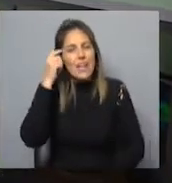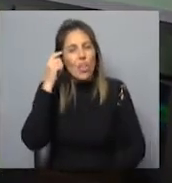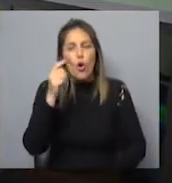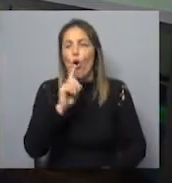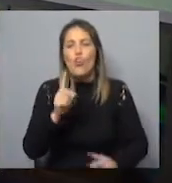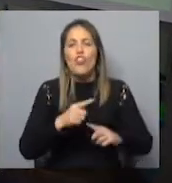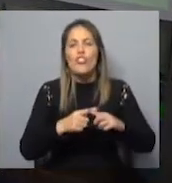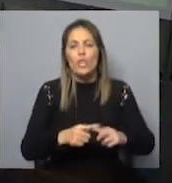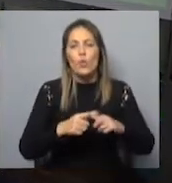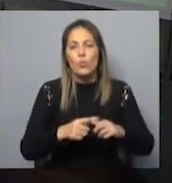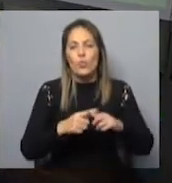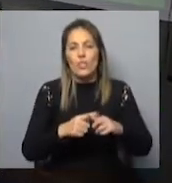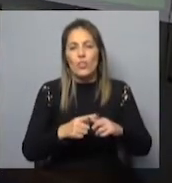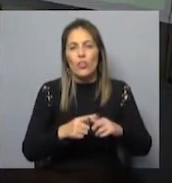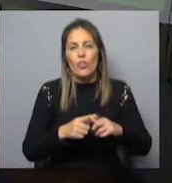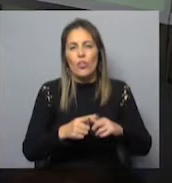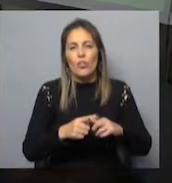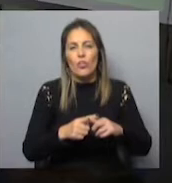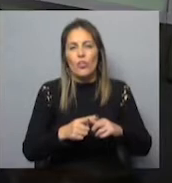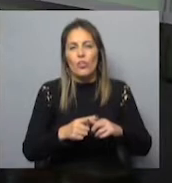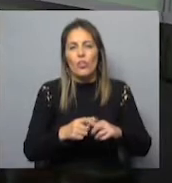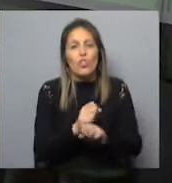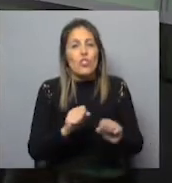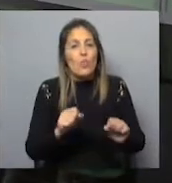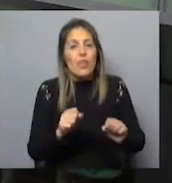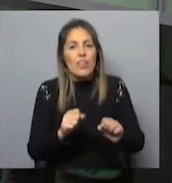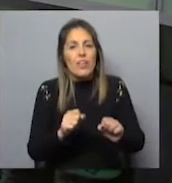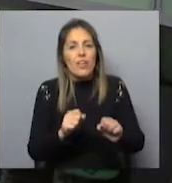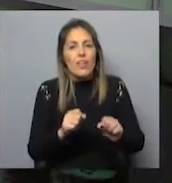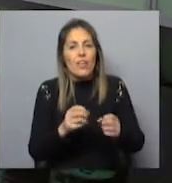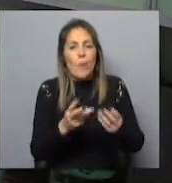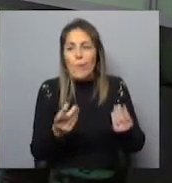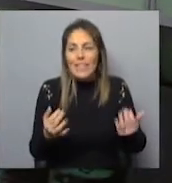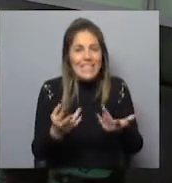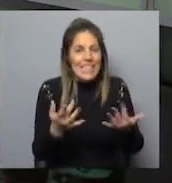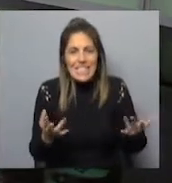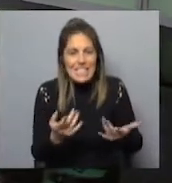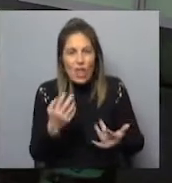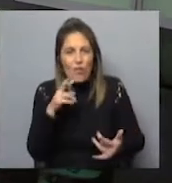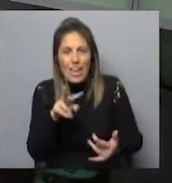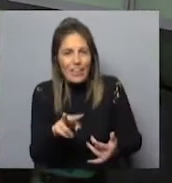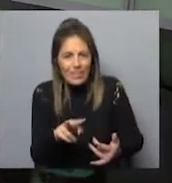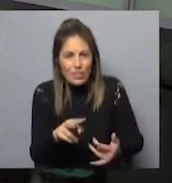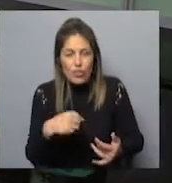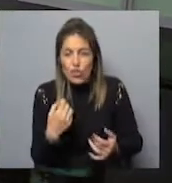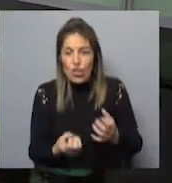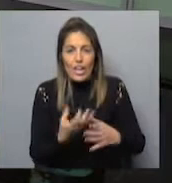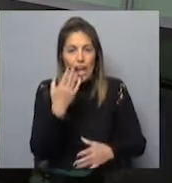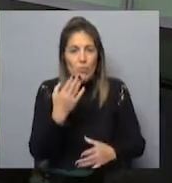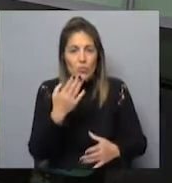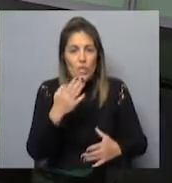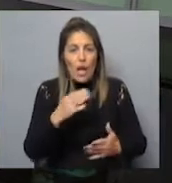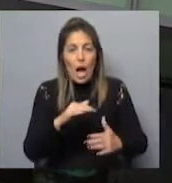discutido no es no se puede no puede ser materializado nosotros creamos también a partir del